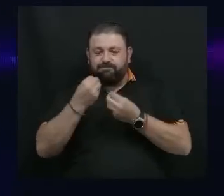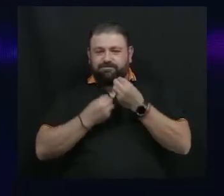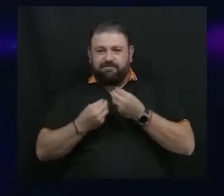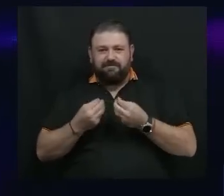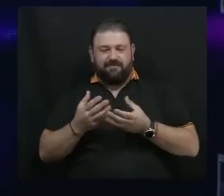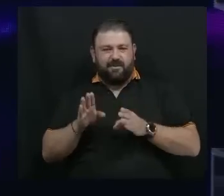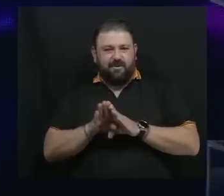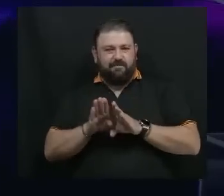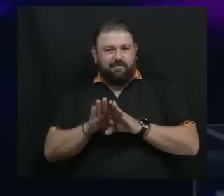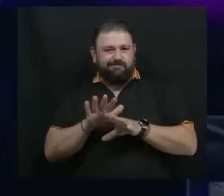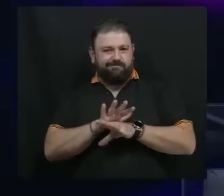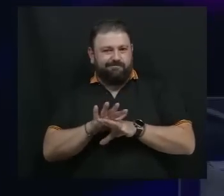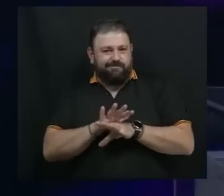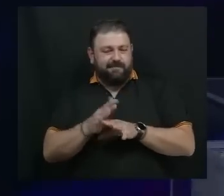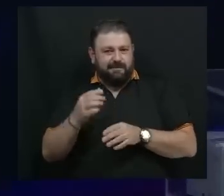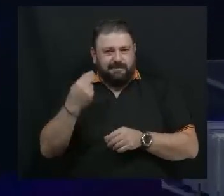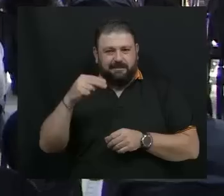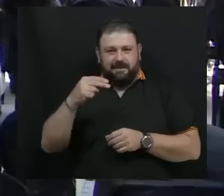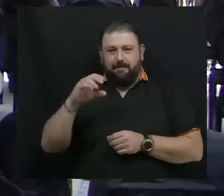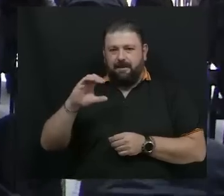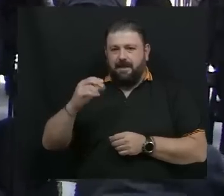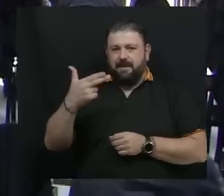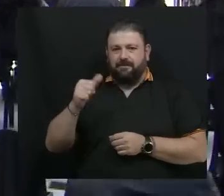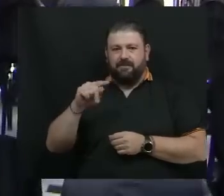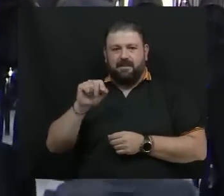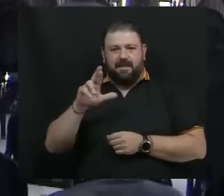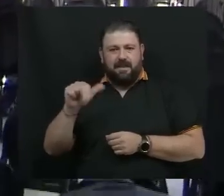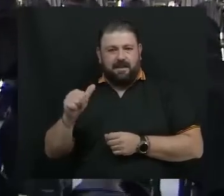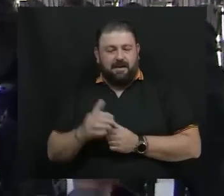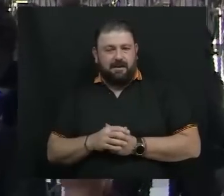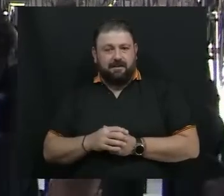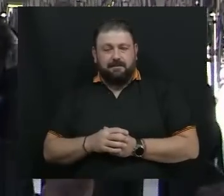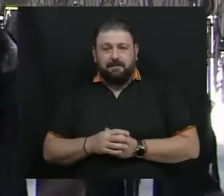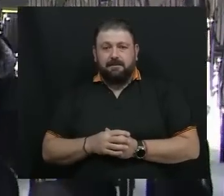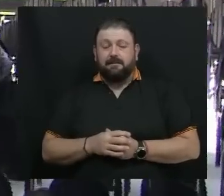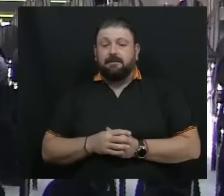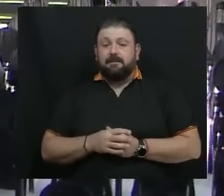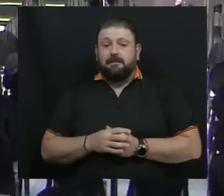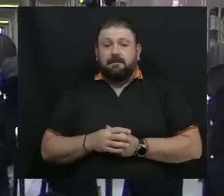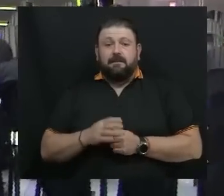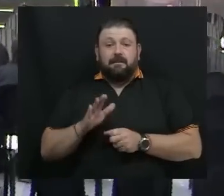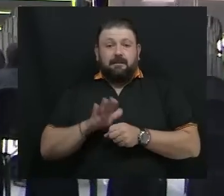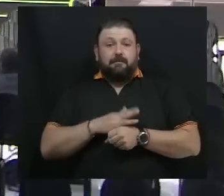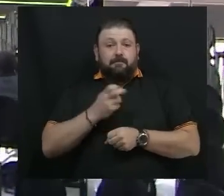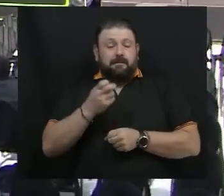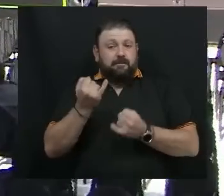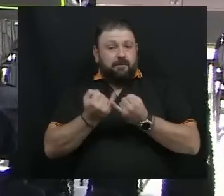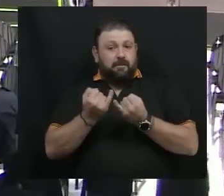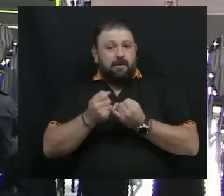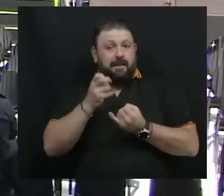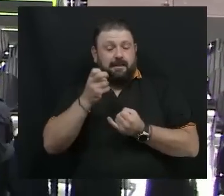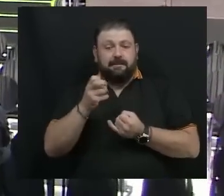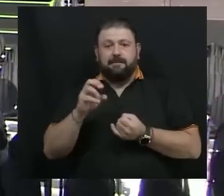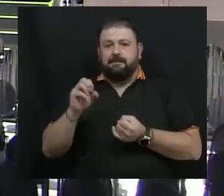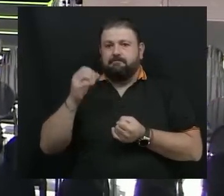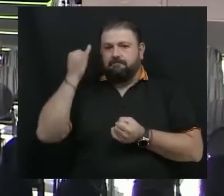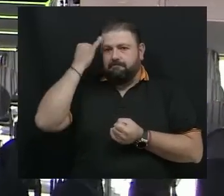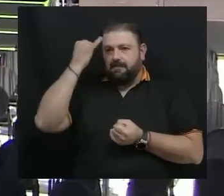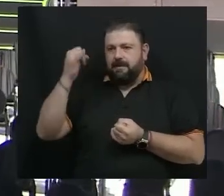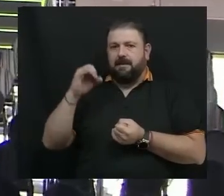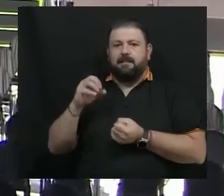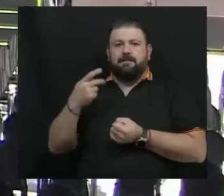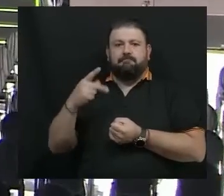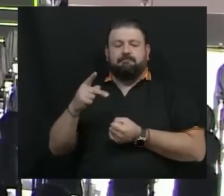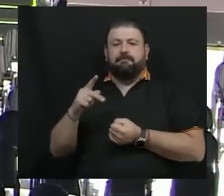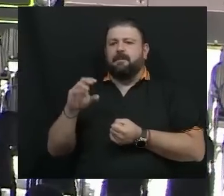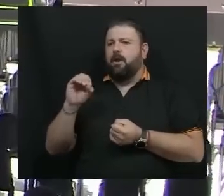¿Sí? Bueno, su cerebro va lento. Entonces, con el Optimus, pues nuestro cerebro funciona así, más rápido.